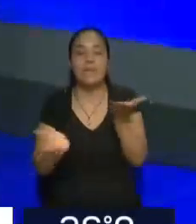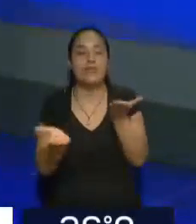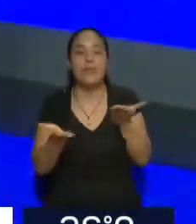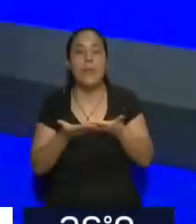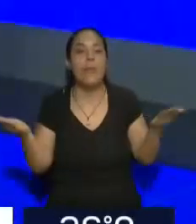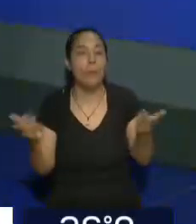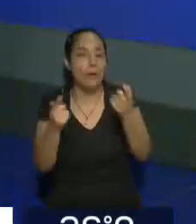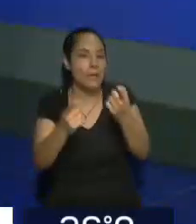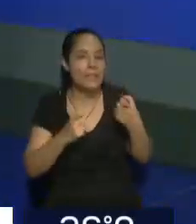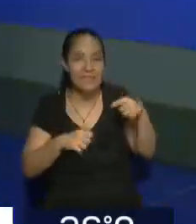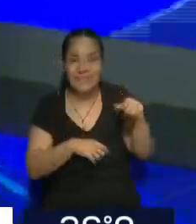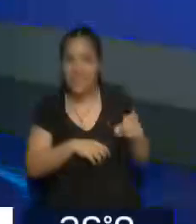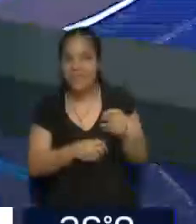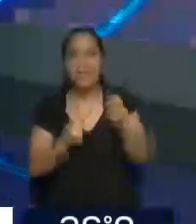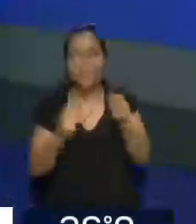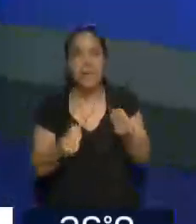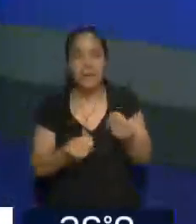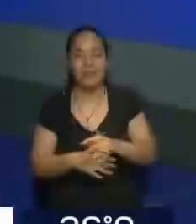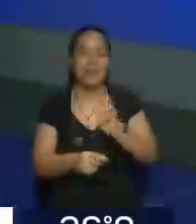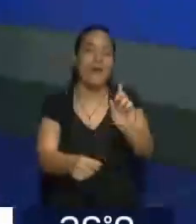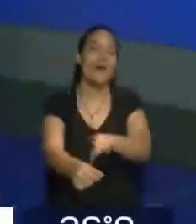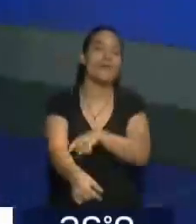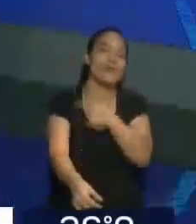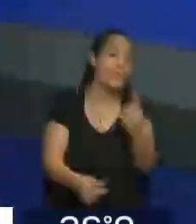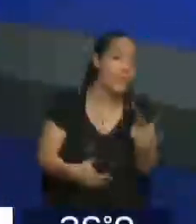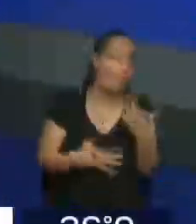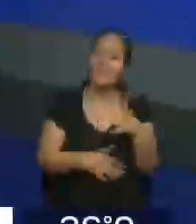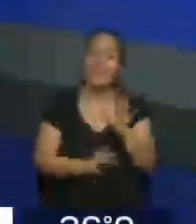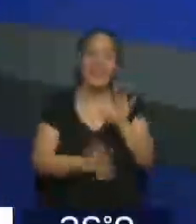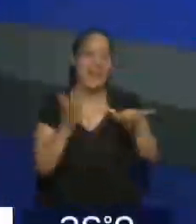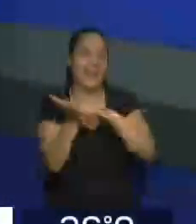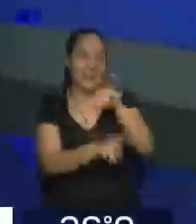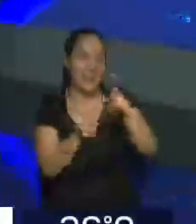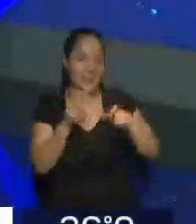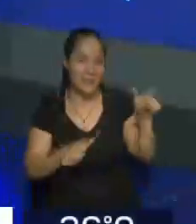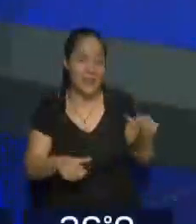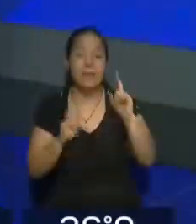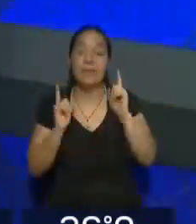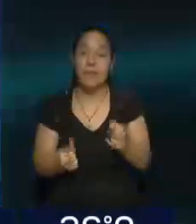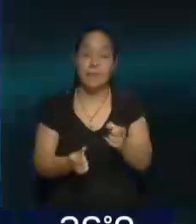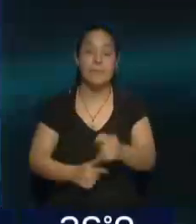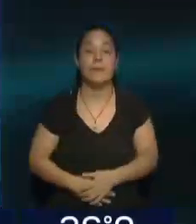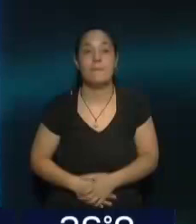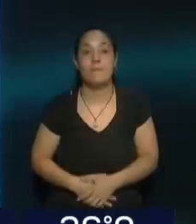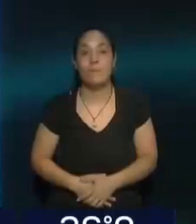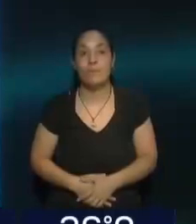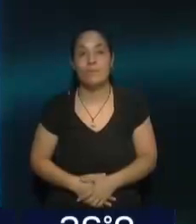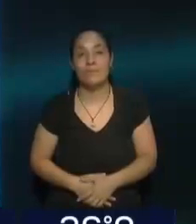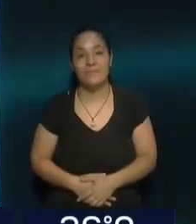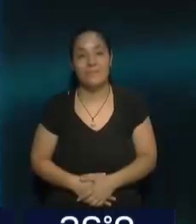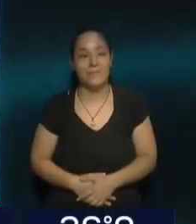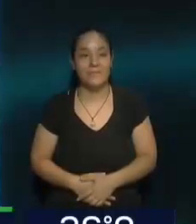ya sea por las costumbres, los usos y costumbres, como así también por distintas